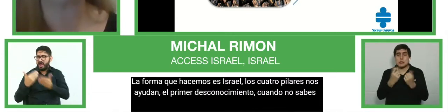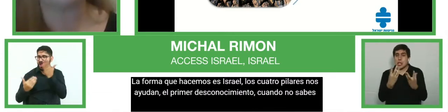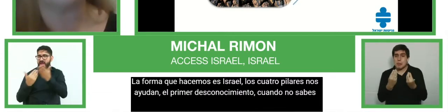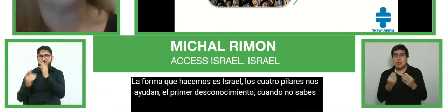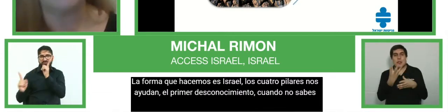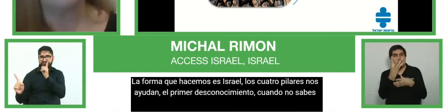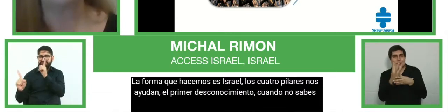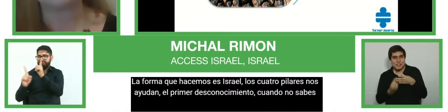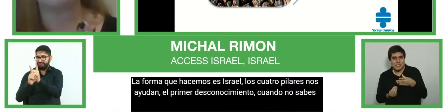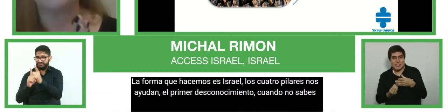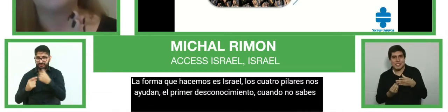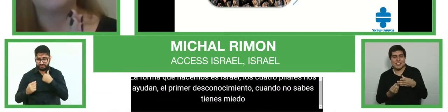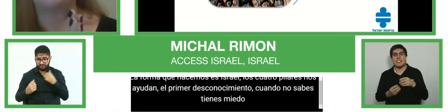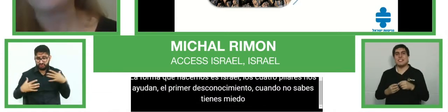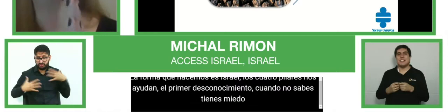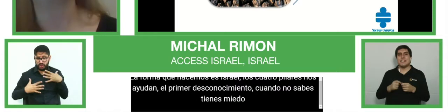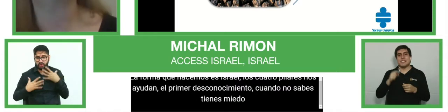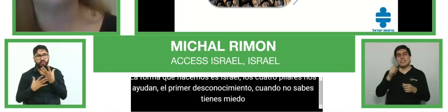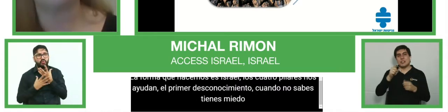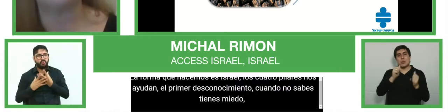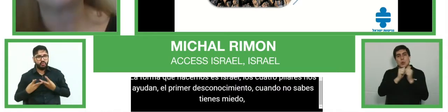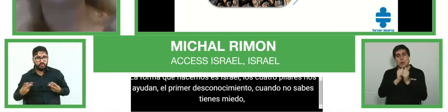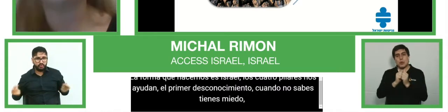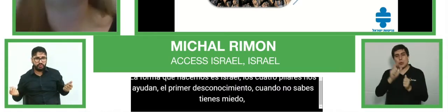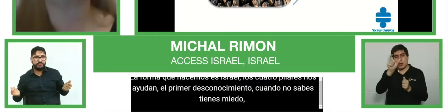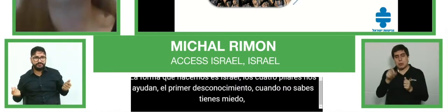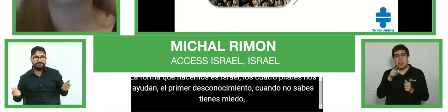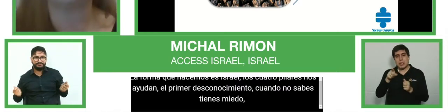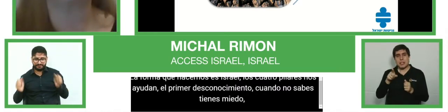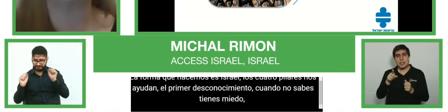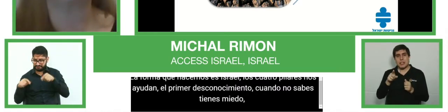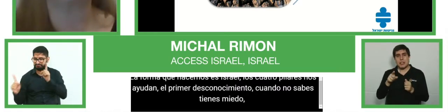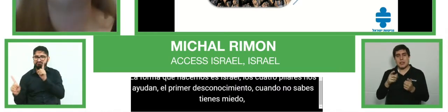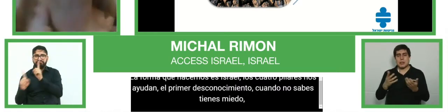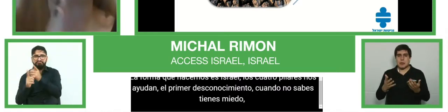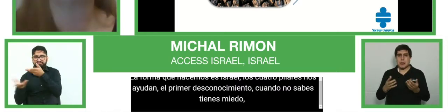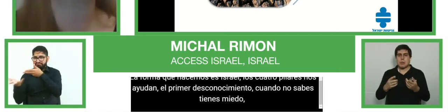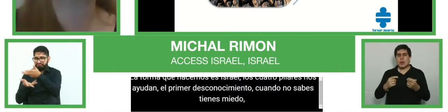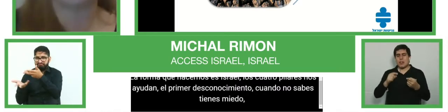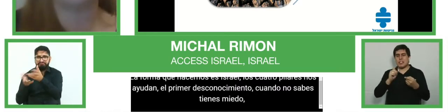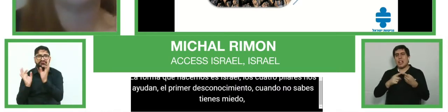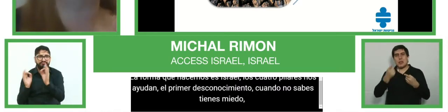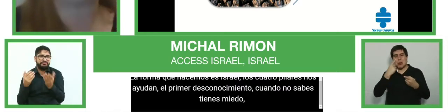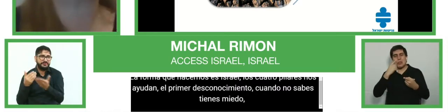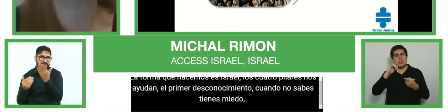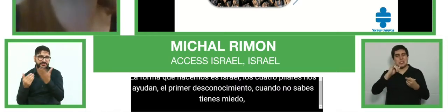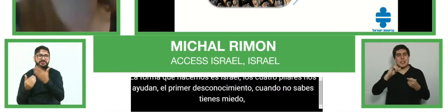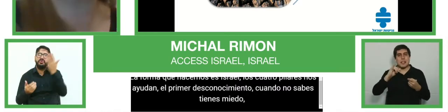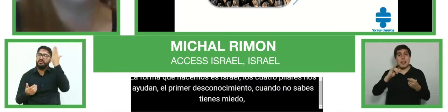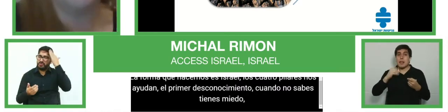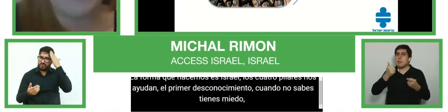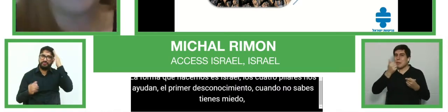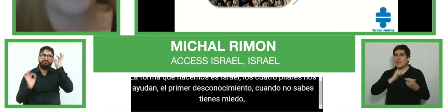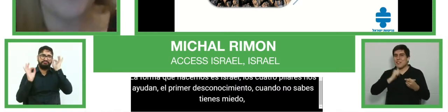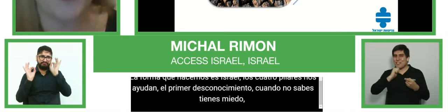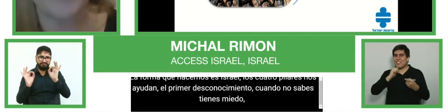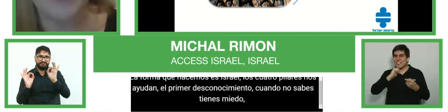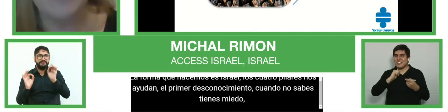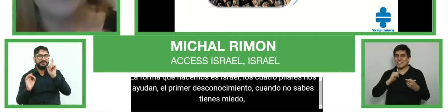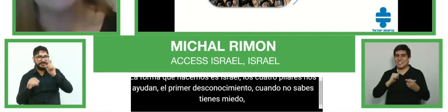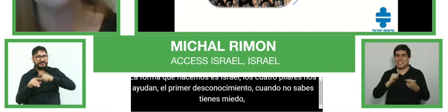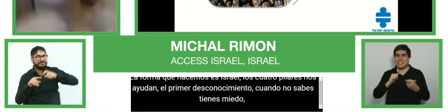temeroso de estar en contacto, de estar junto con esto. Y eso no es suficiente, porque puedo dar gran conocimiento, pero siempre recuerdo